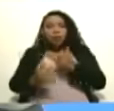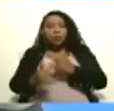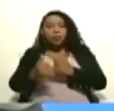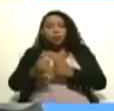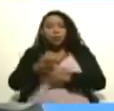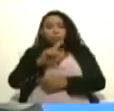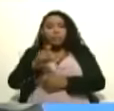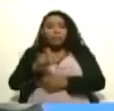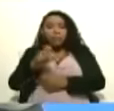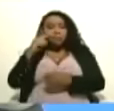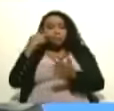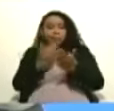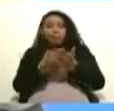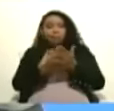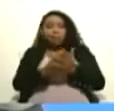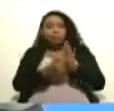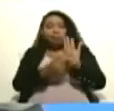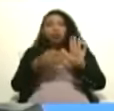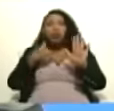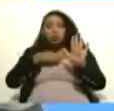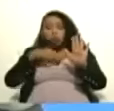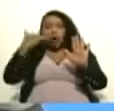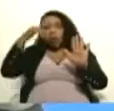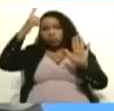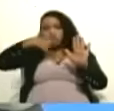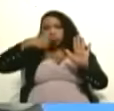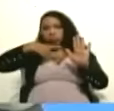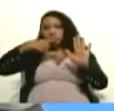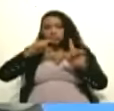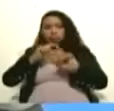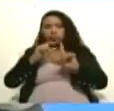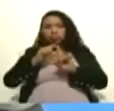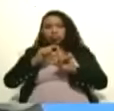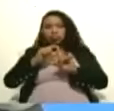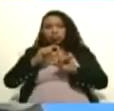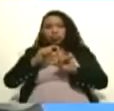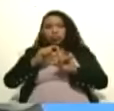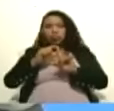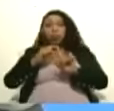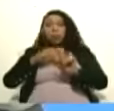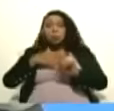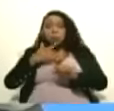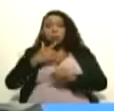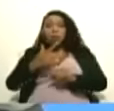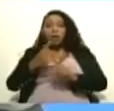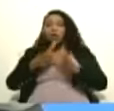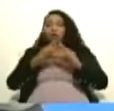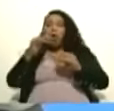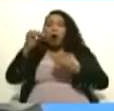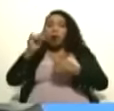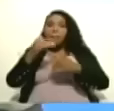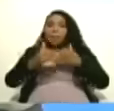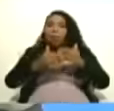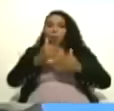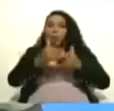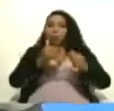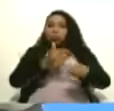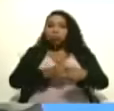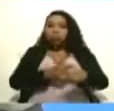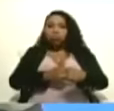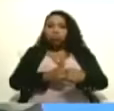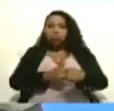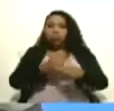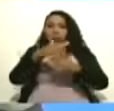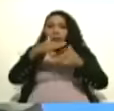como nosotros somos gente de palabra solamente te puedo decir que todo tiene su tiempo bajo